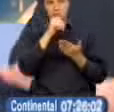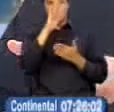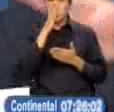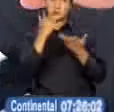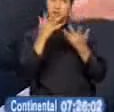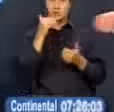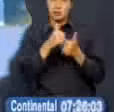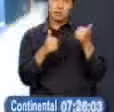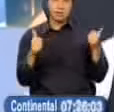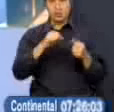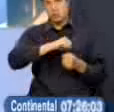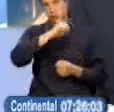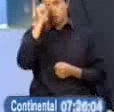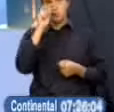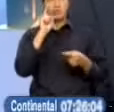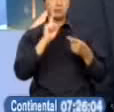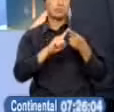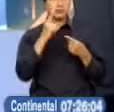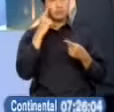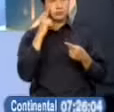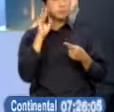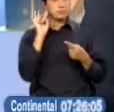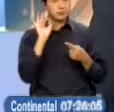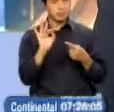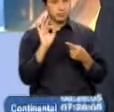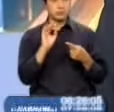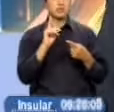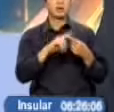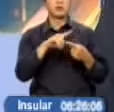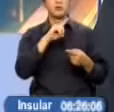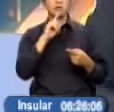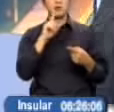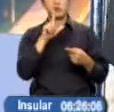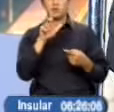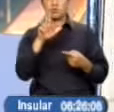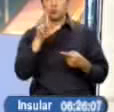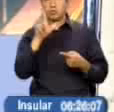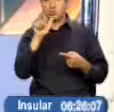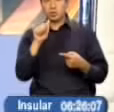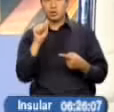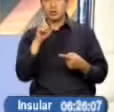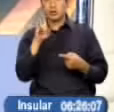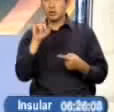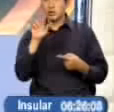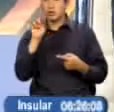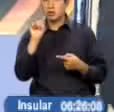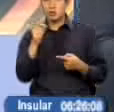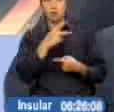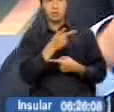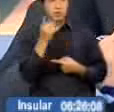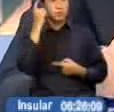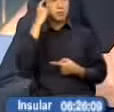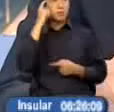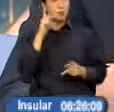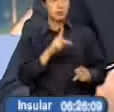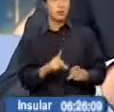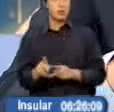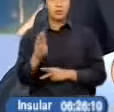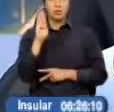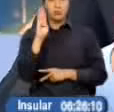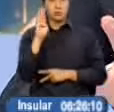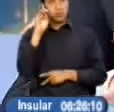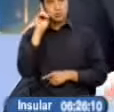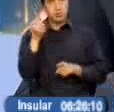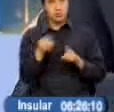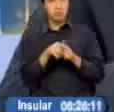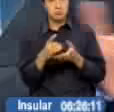probabilidades tiene de ganar a ganarse al medio entonces lula y dilma ideal este plan b o que